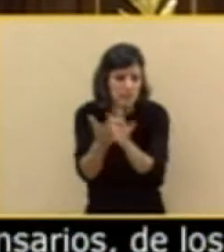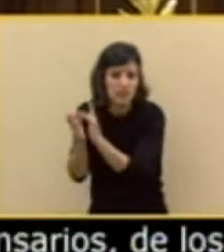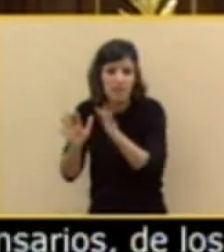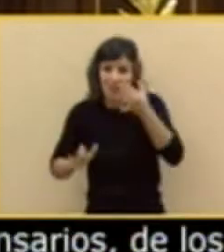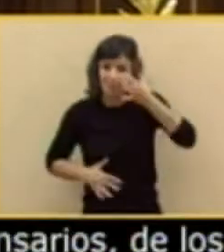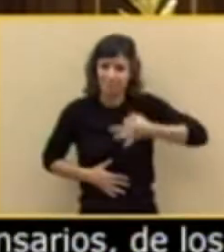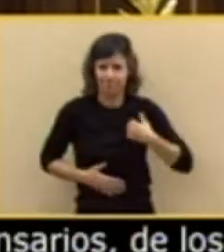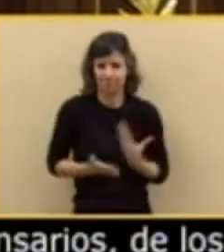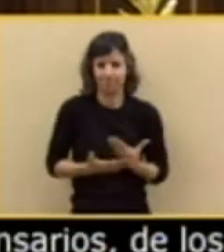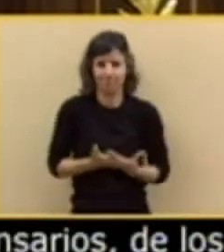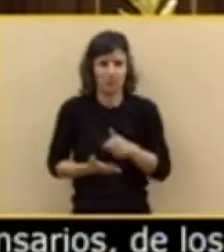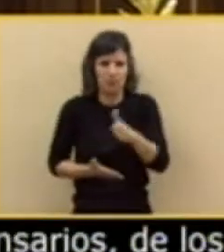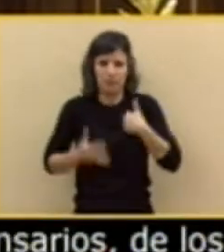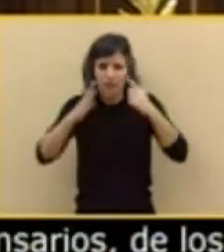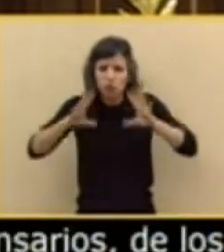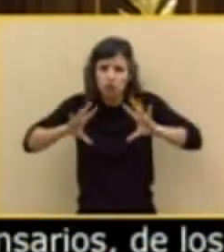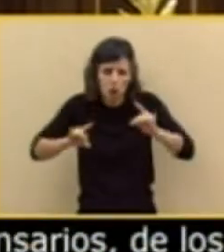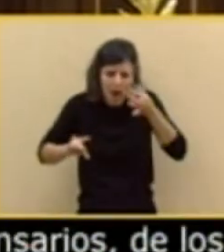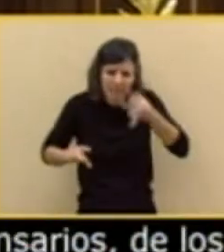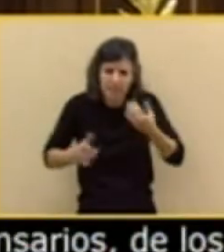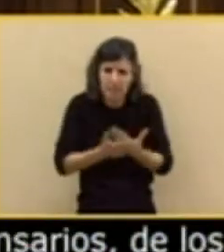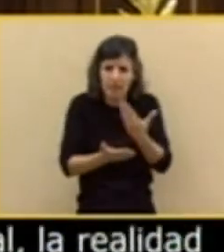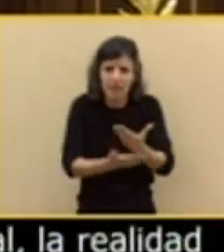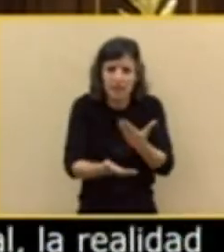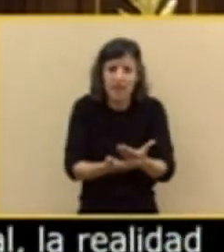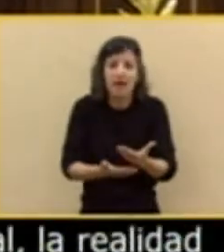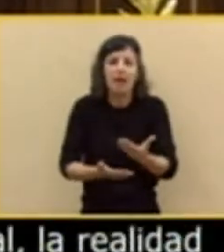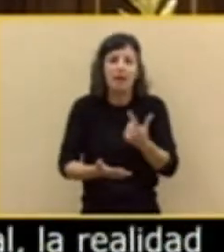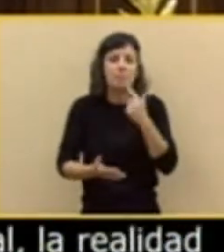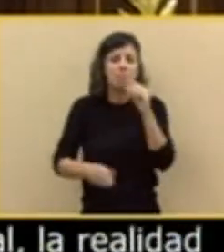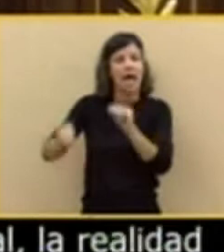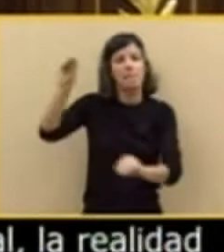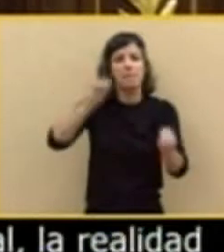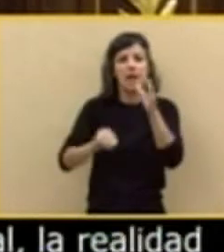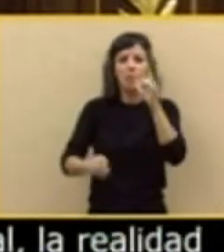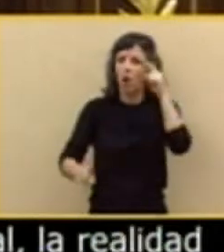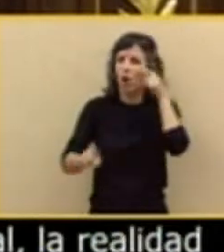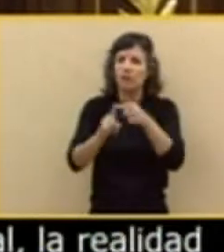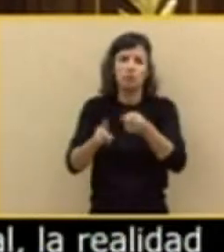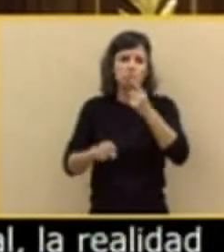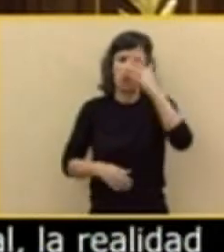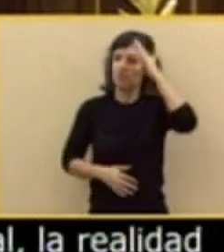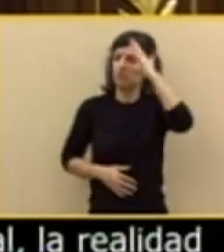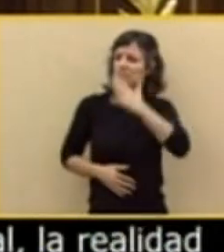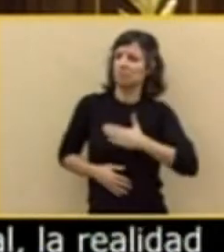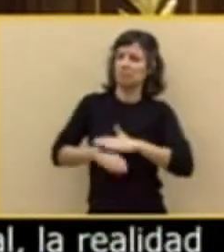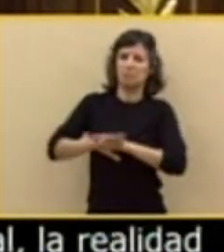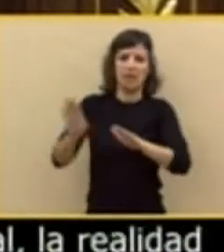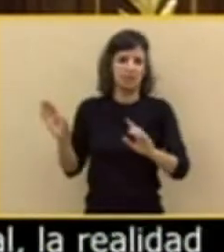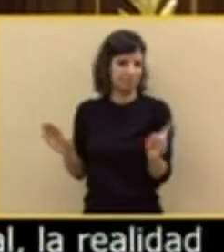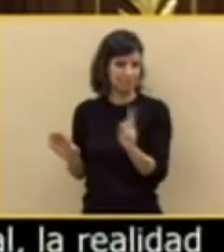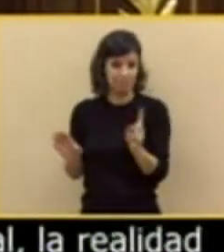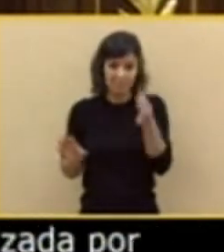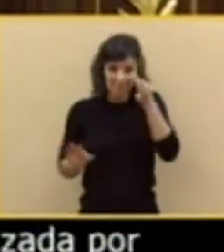importante al PP, por decirlo, si no lo hay, es probablemente por el ataque personal